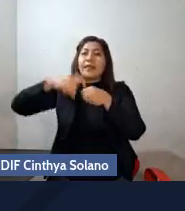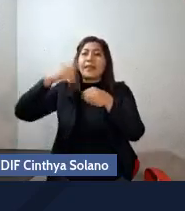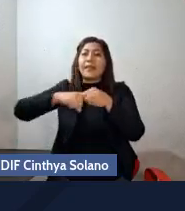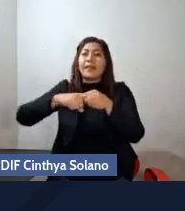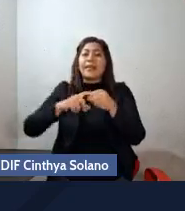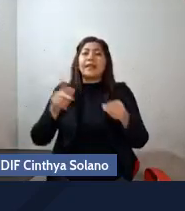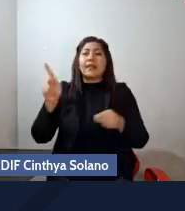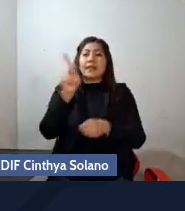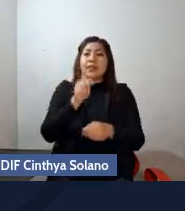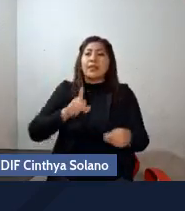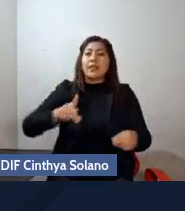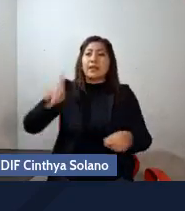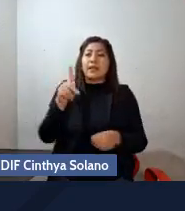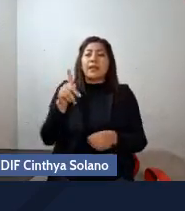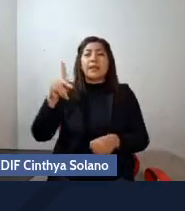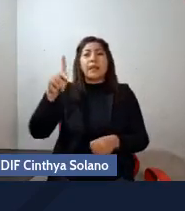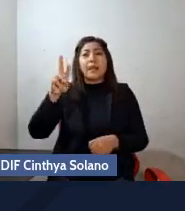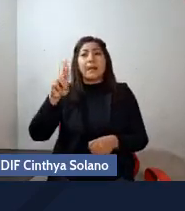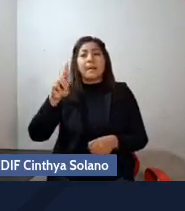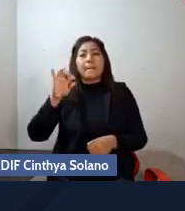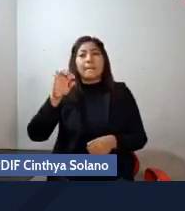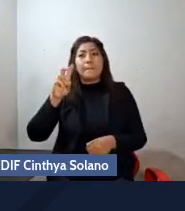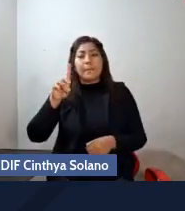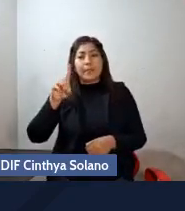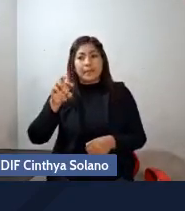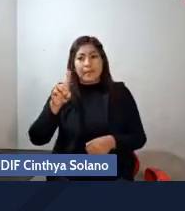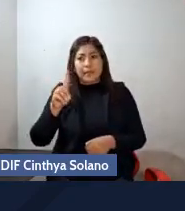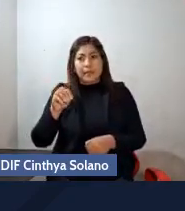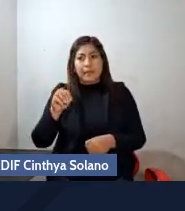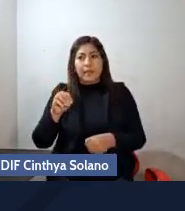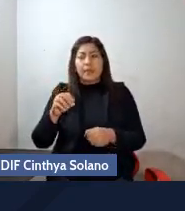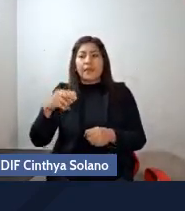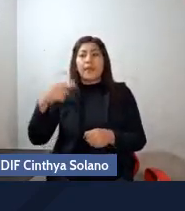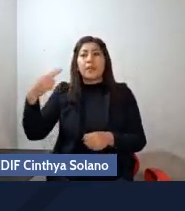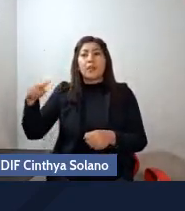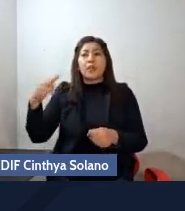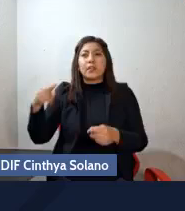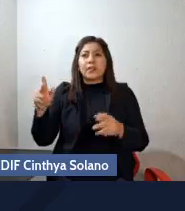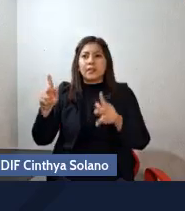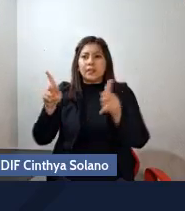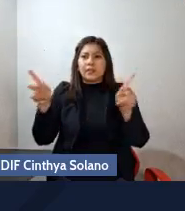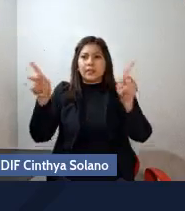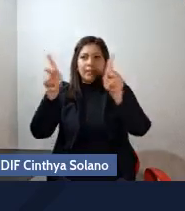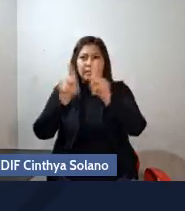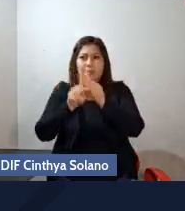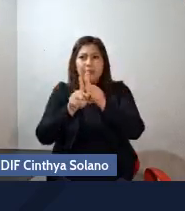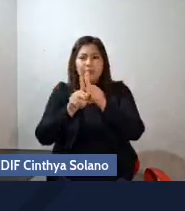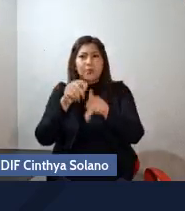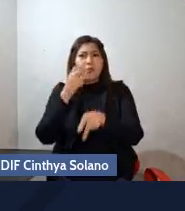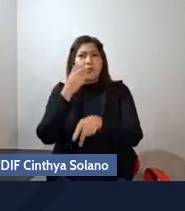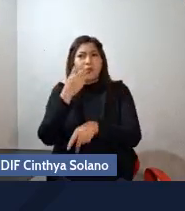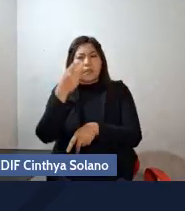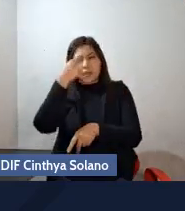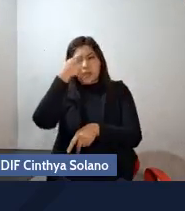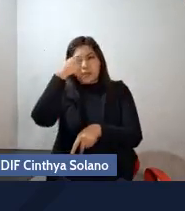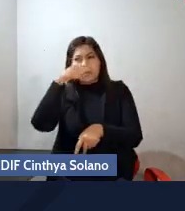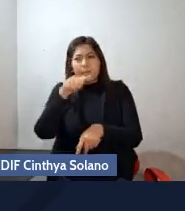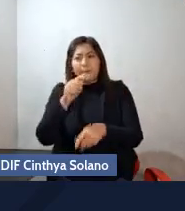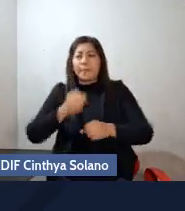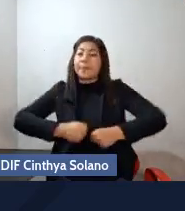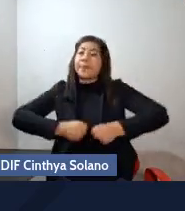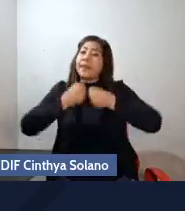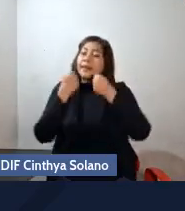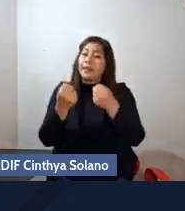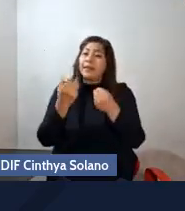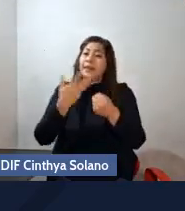de la persona que dice en la escritura pública, para tener la certeza que él es el